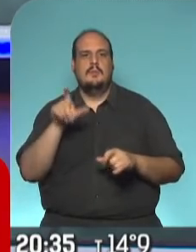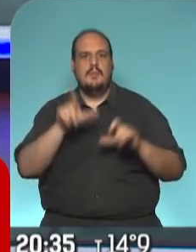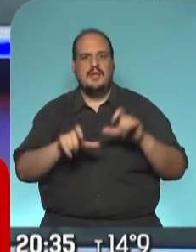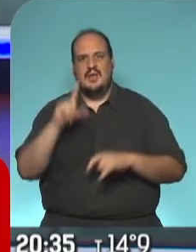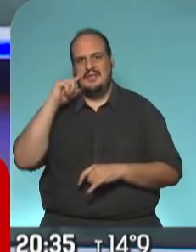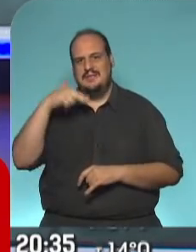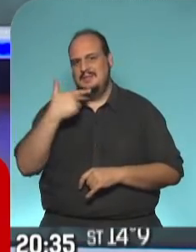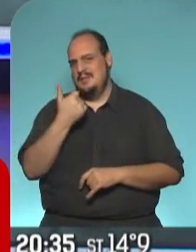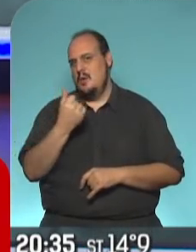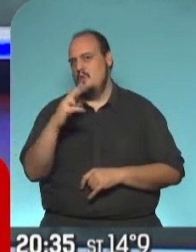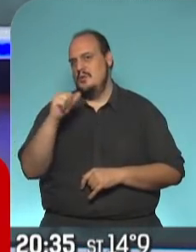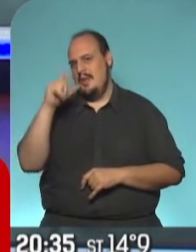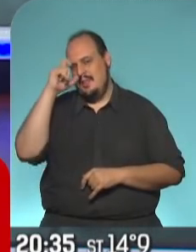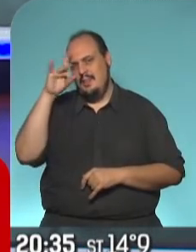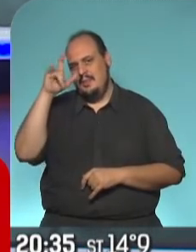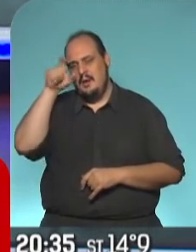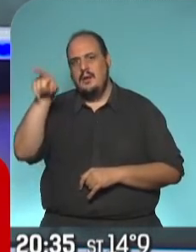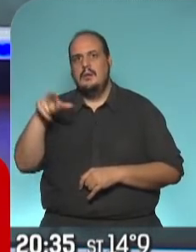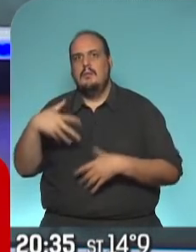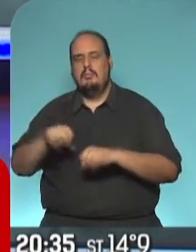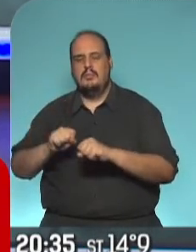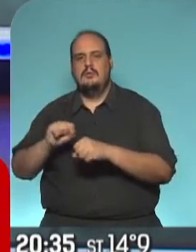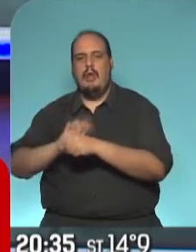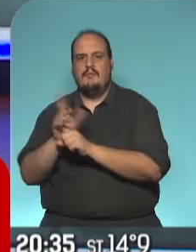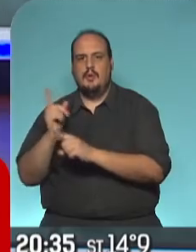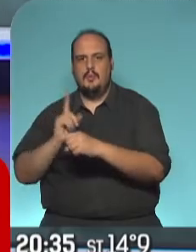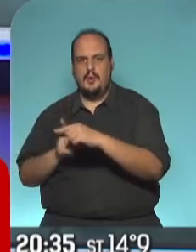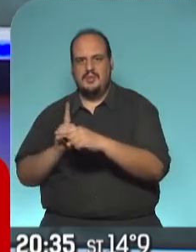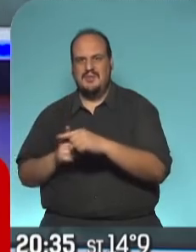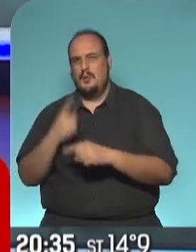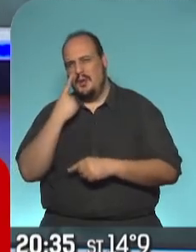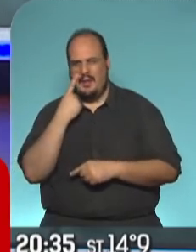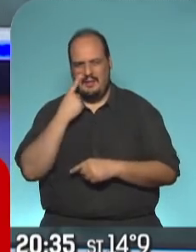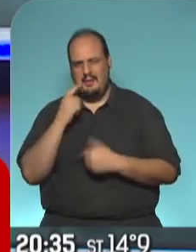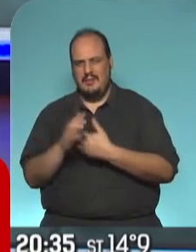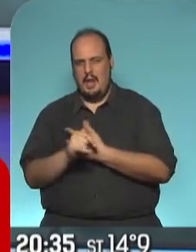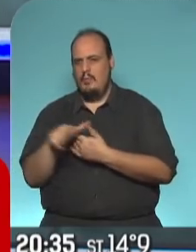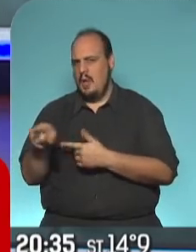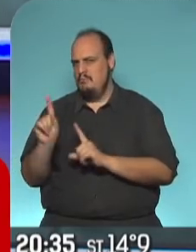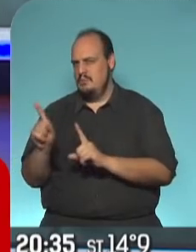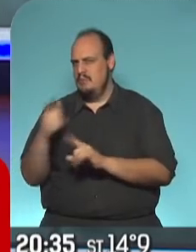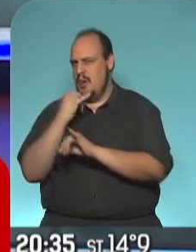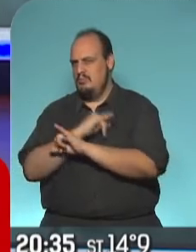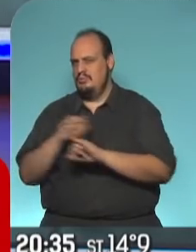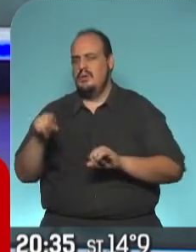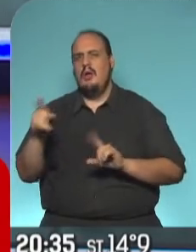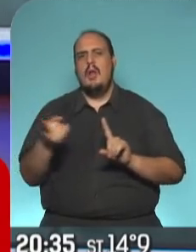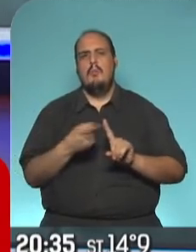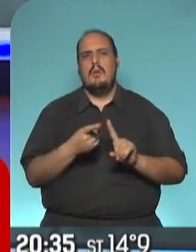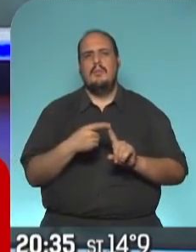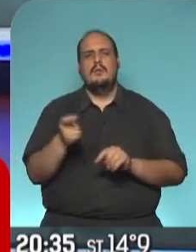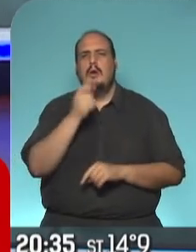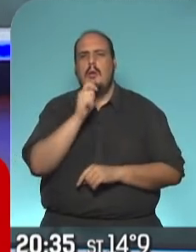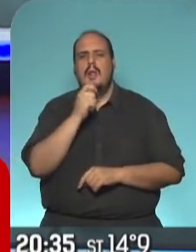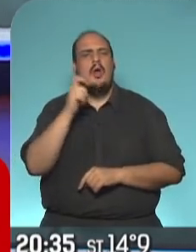el examen positivo que le dio a Martín Insaurralde, intendente de Lomas de Zamora. Él mismo lo comunicó. Vamos a tomar contacto directamente ya con Gastón Zulach, está en